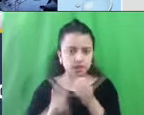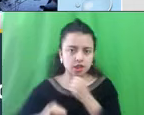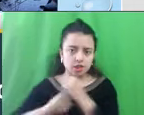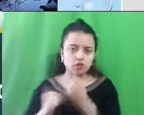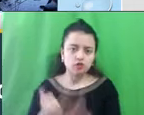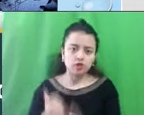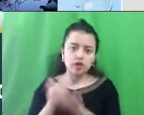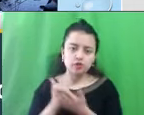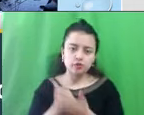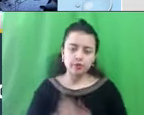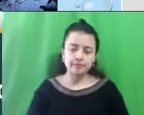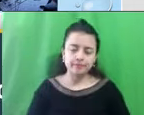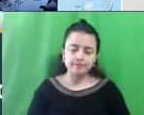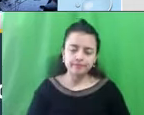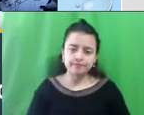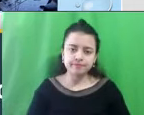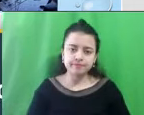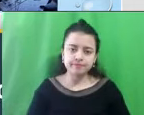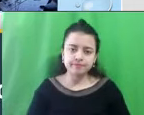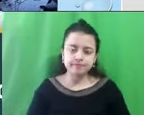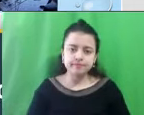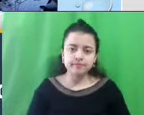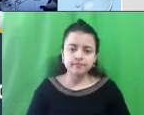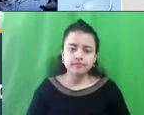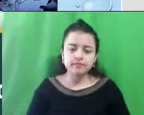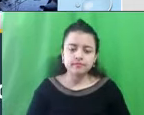reportando la calidad de nuestra agua. Y la cuarta es que